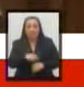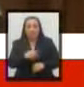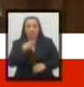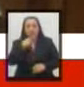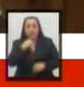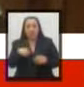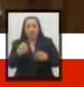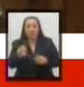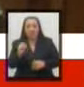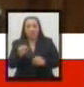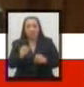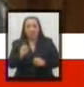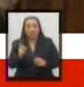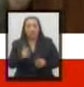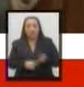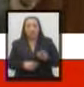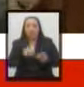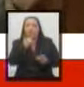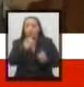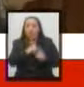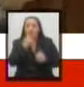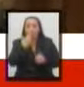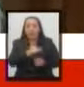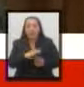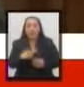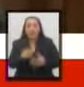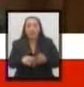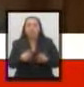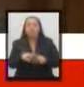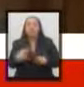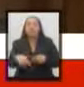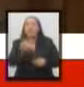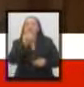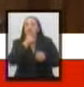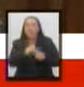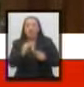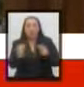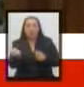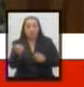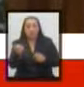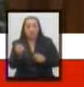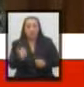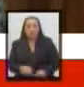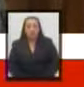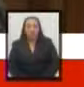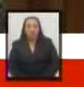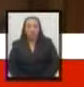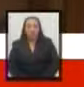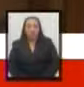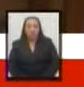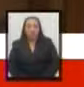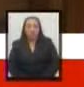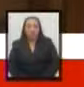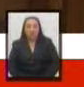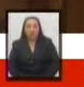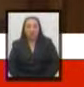mujeres le dedican a la economía del cuidado, sino qué está pasando con los niños y de pronto qué está pasando con los pensionados. Y con mucha gente, y lo del